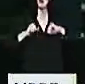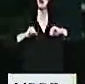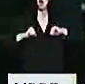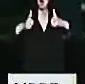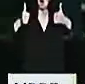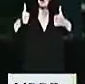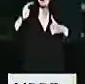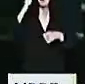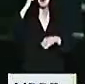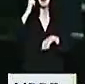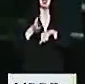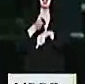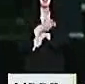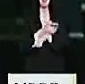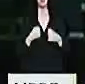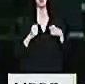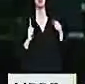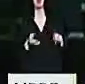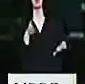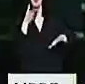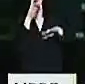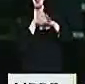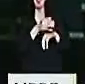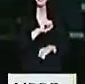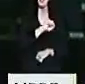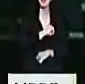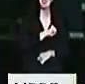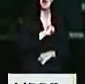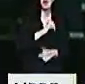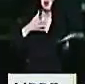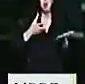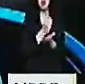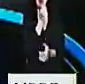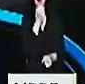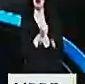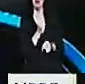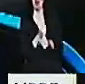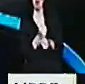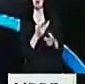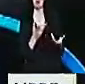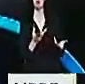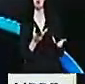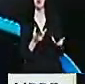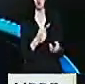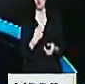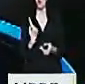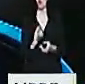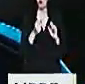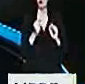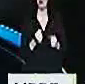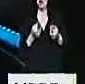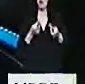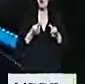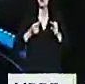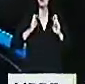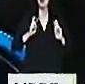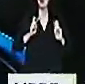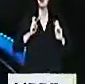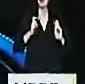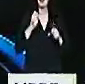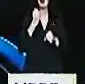decía, pucha, me tengo que ir a Santiago para conseguir el trabajo que yo quiero. Y nosotros pudimos darle esa oportunidad uh-huh. de trabajar